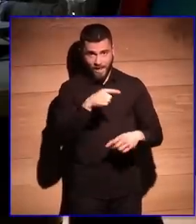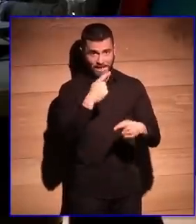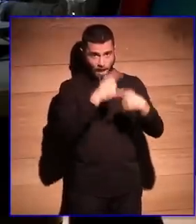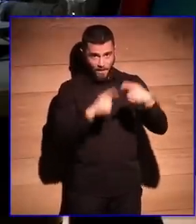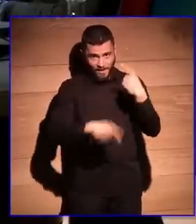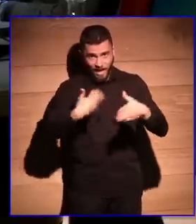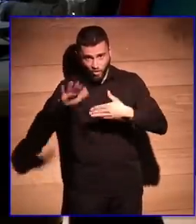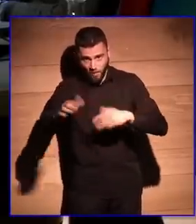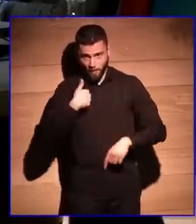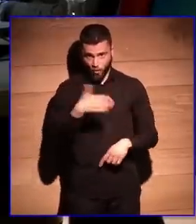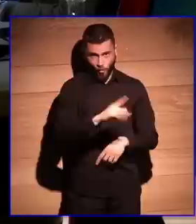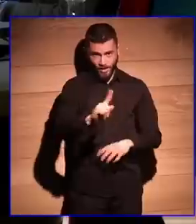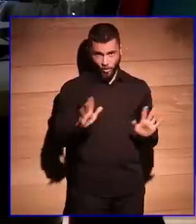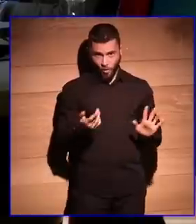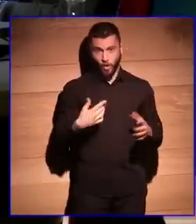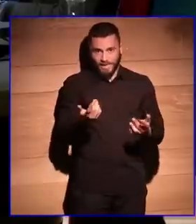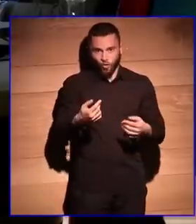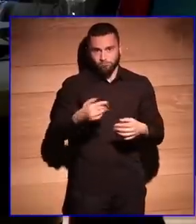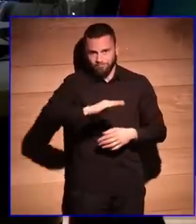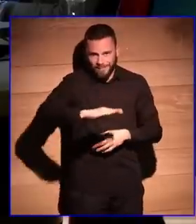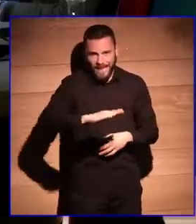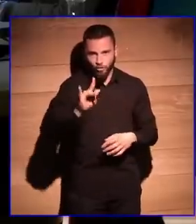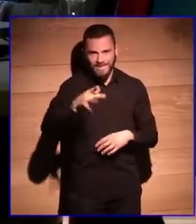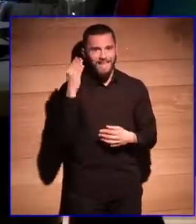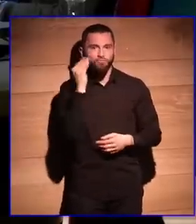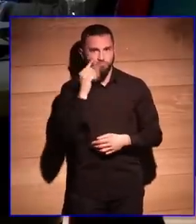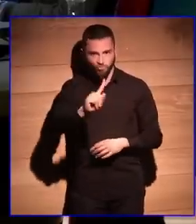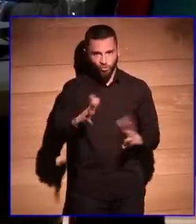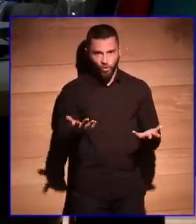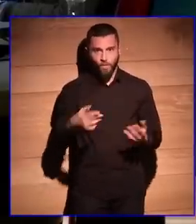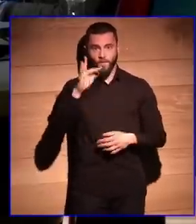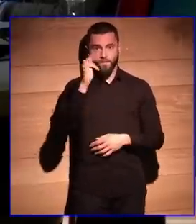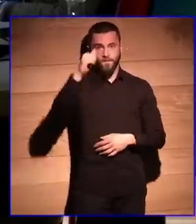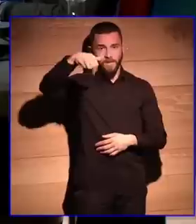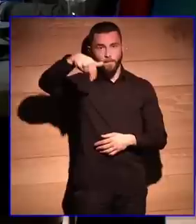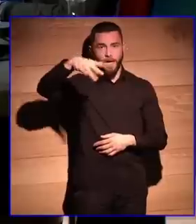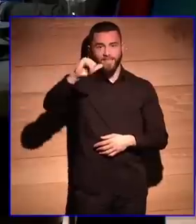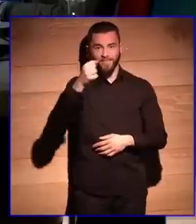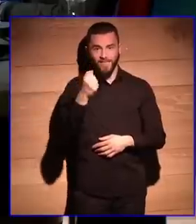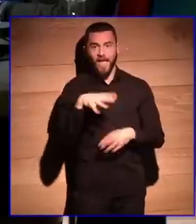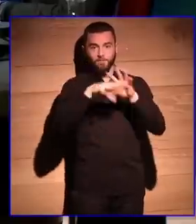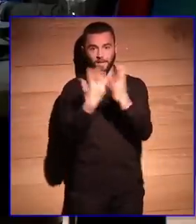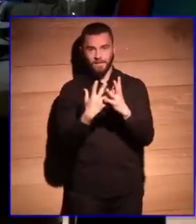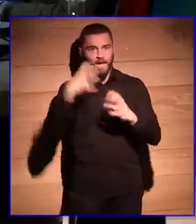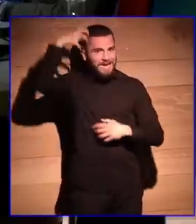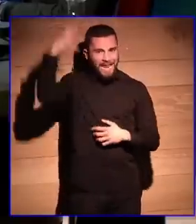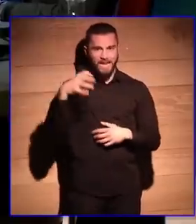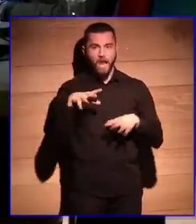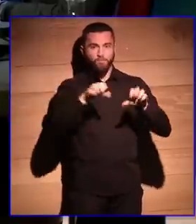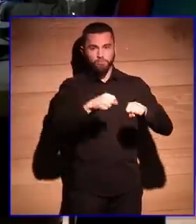soy yo. Sí, pero es que son villanos, no son idiotas. Pero digamos que el siguiente paso de Ozymandias no es ponerse a reinar en el planeta,